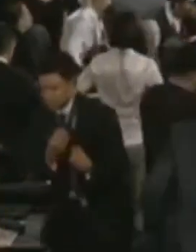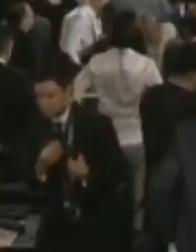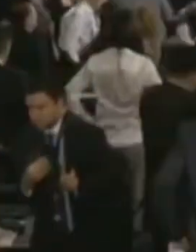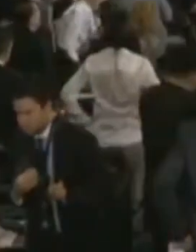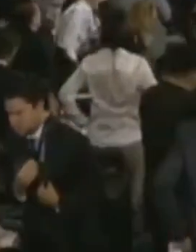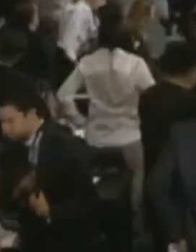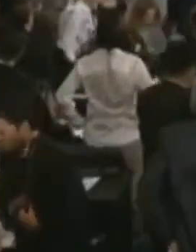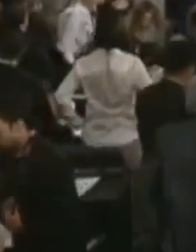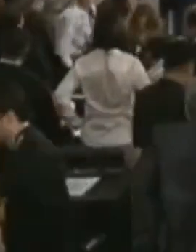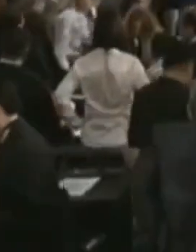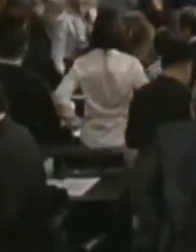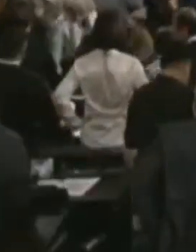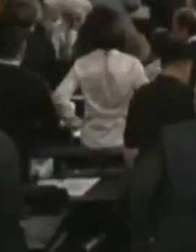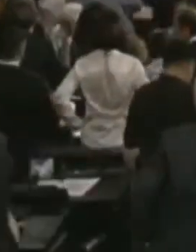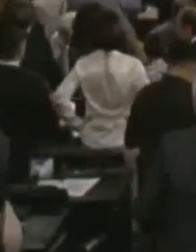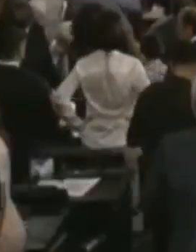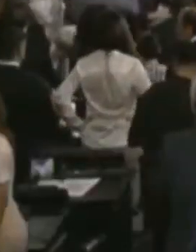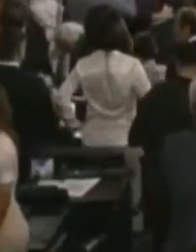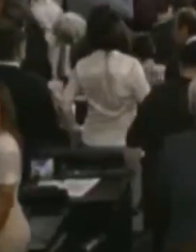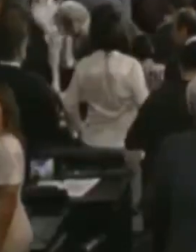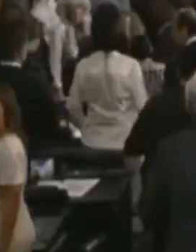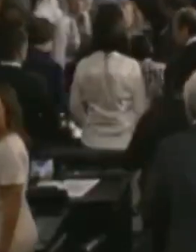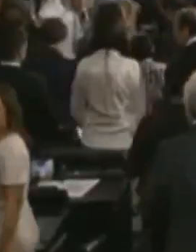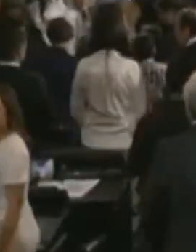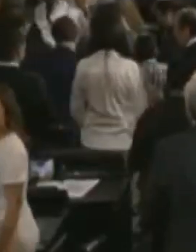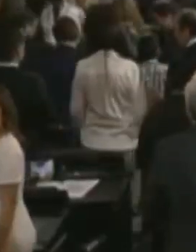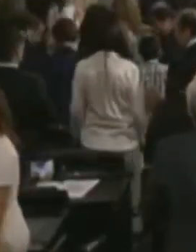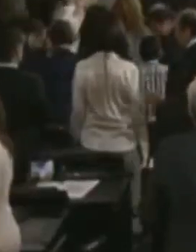para recibir a nuestros invitados.